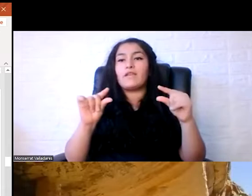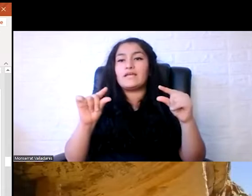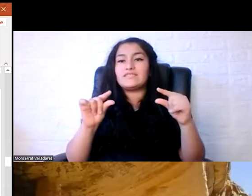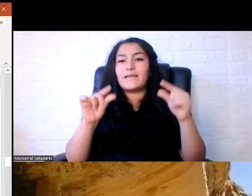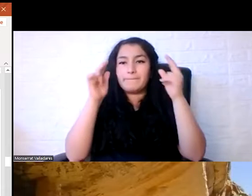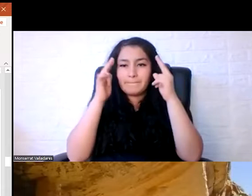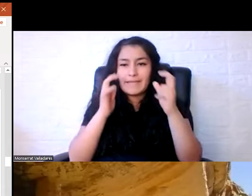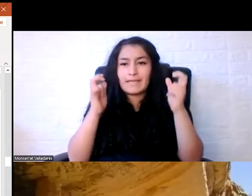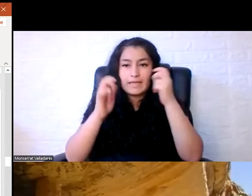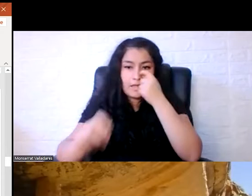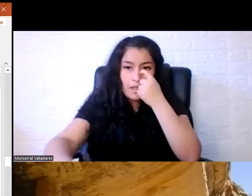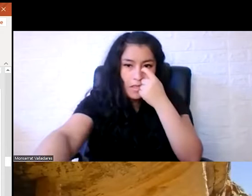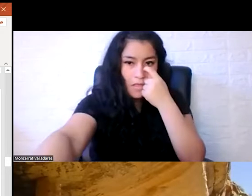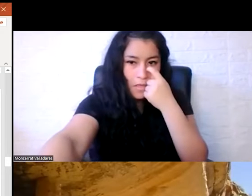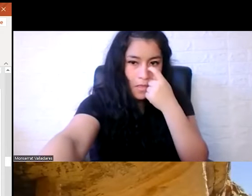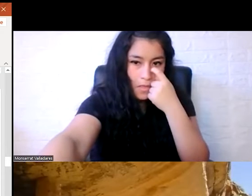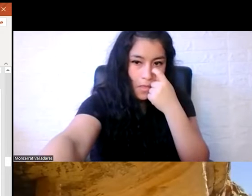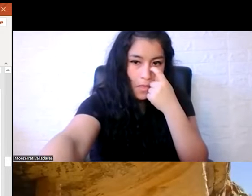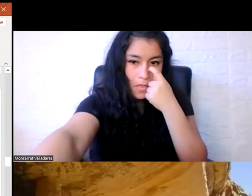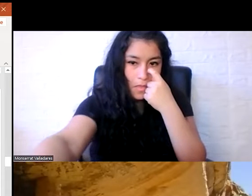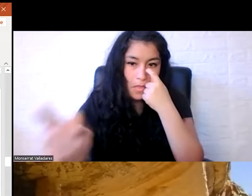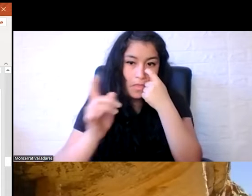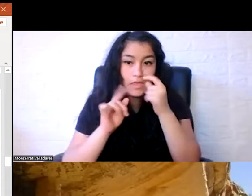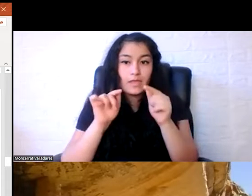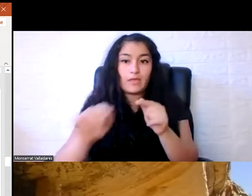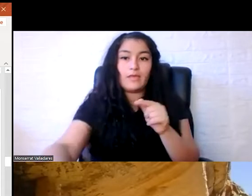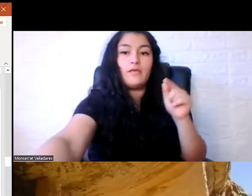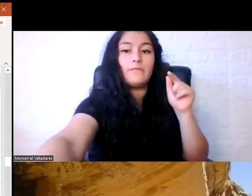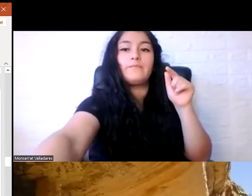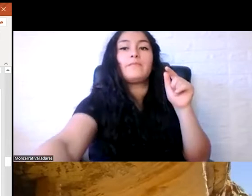creencias de corrupción,